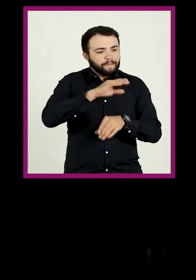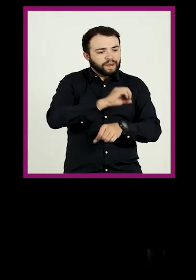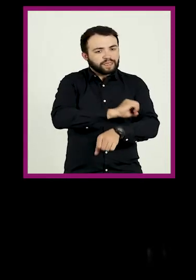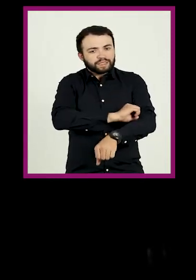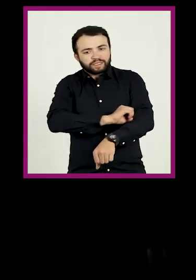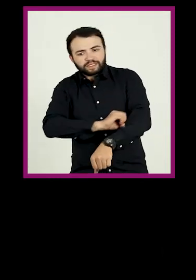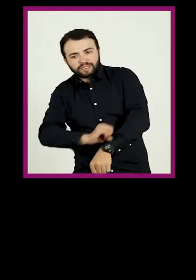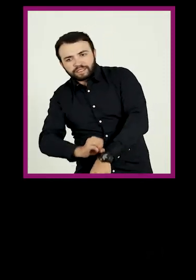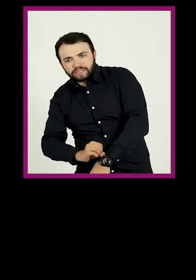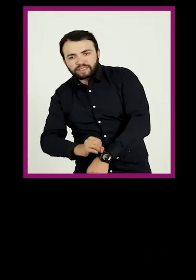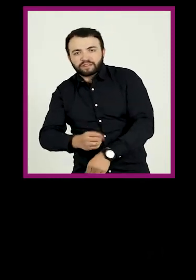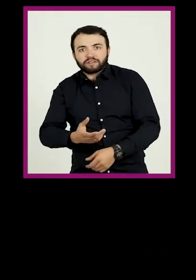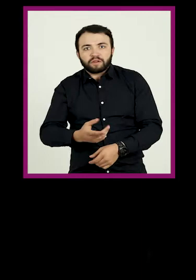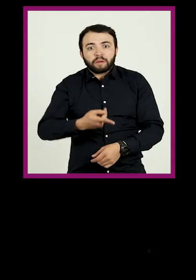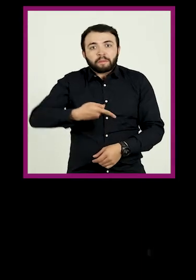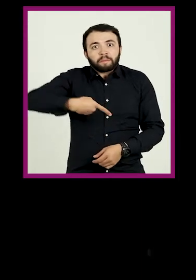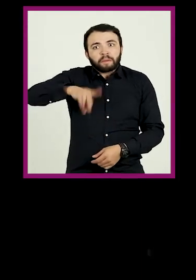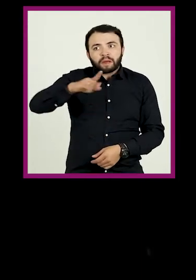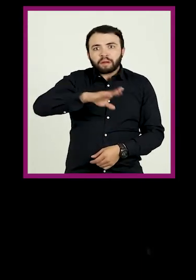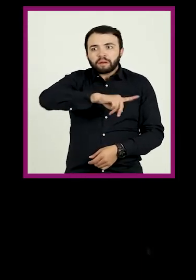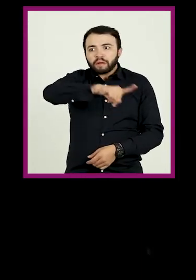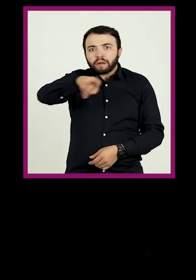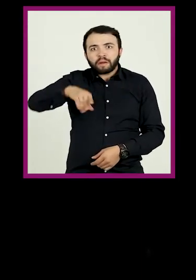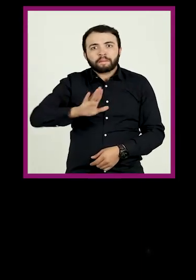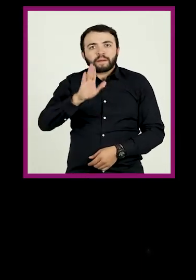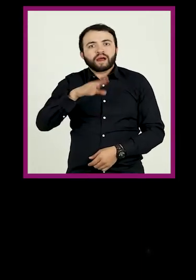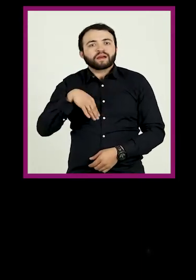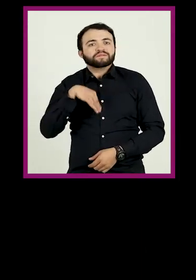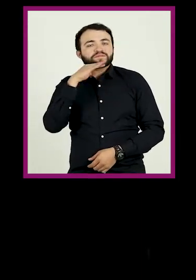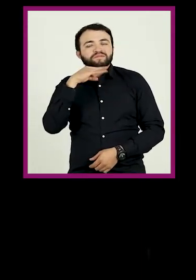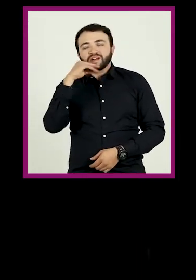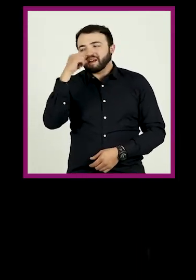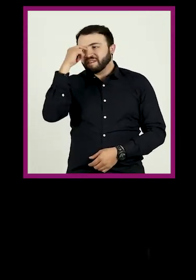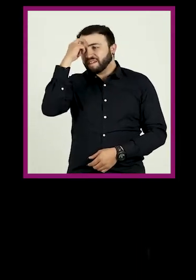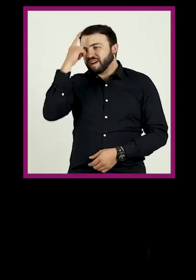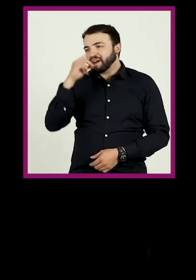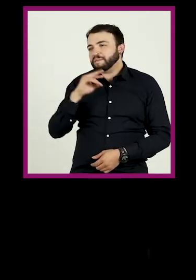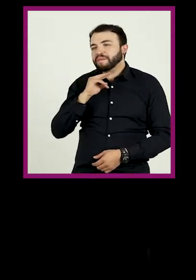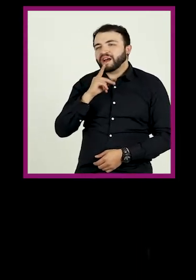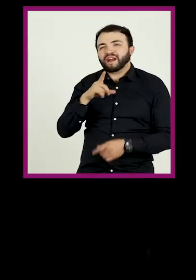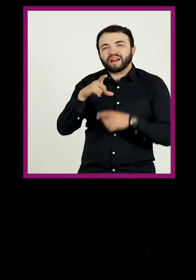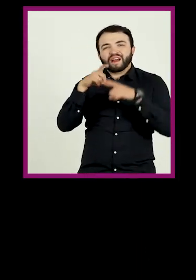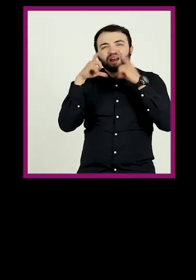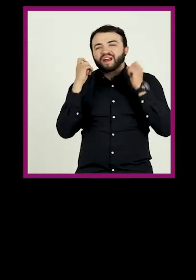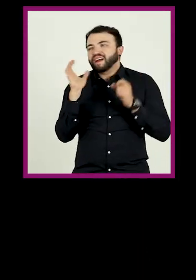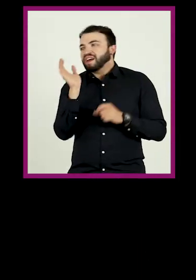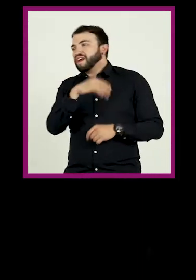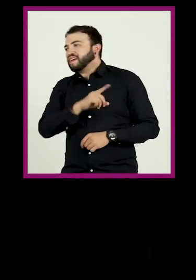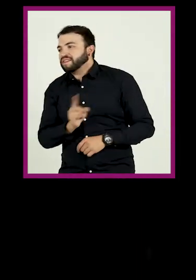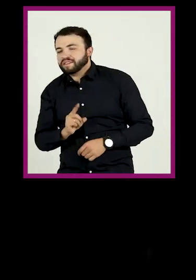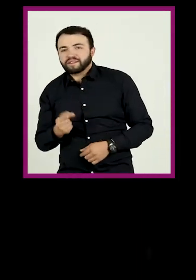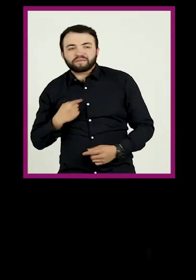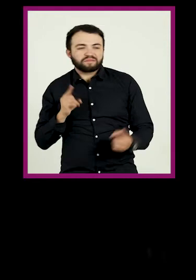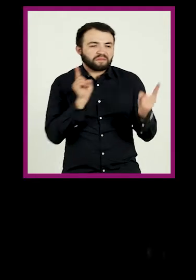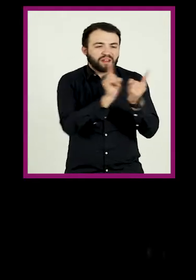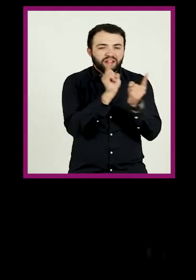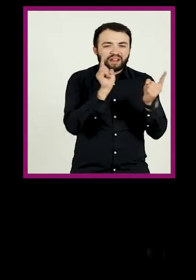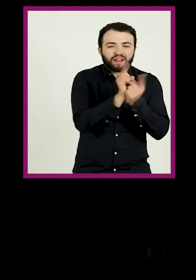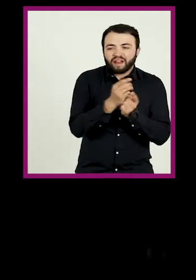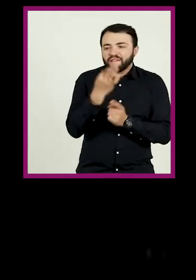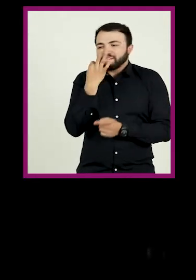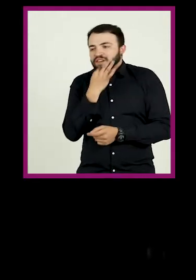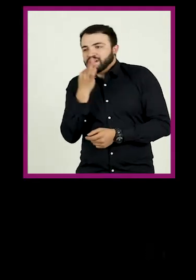lógico, parece que es más fácil negar la existencia del virus y mejor creer en conspiraciones de